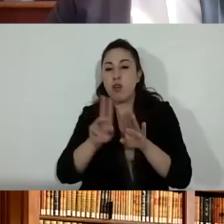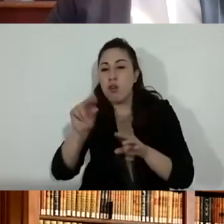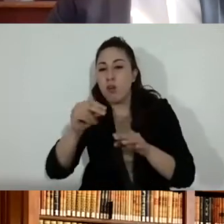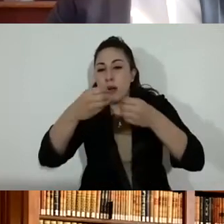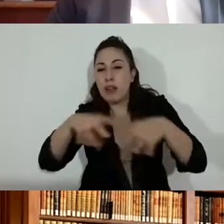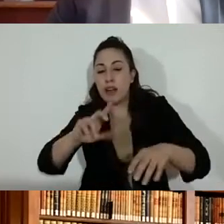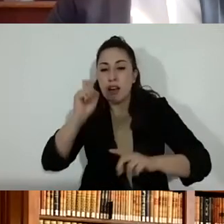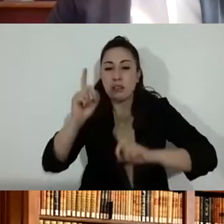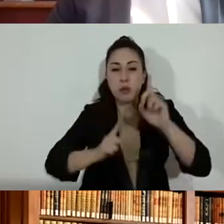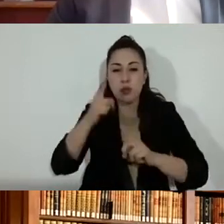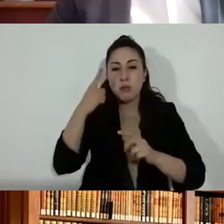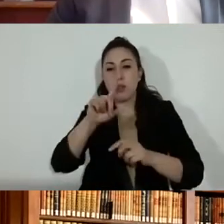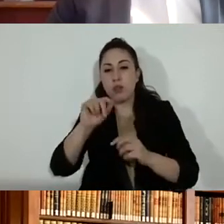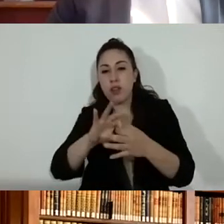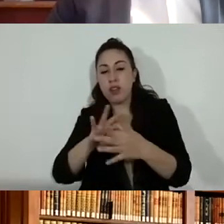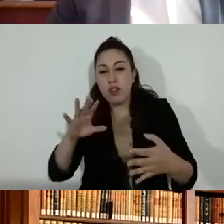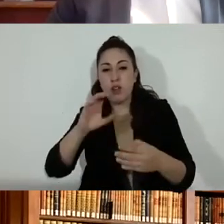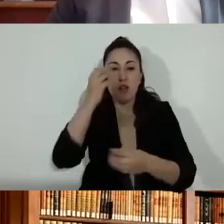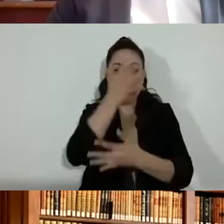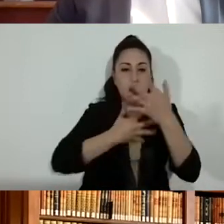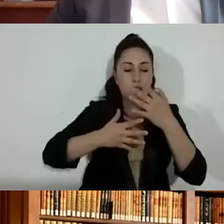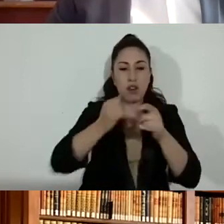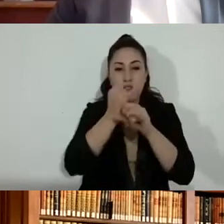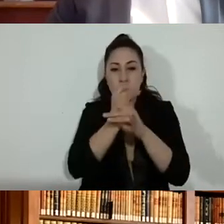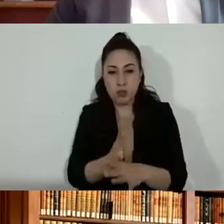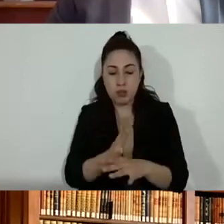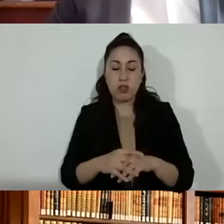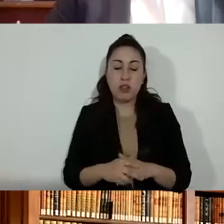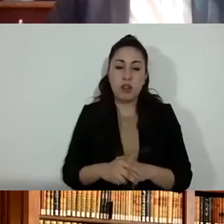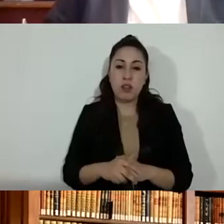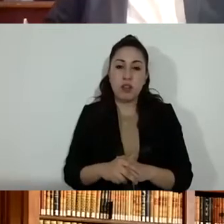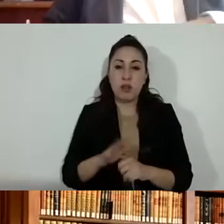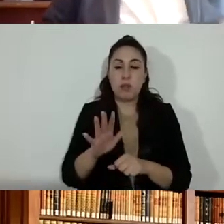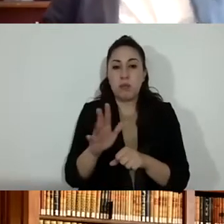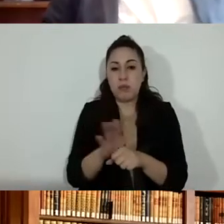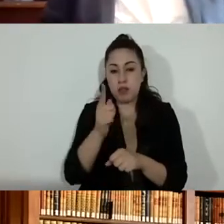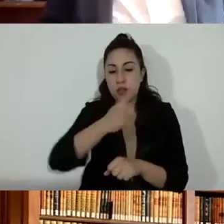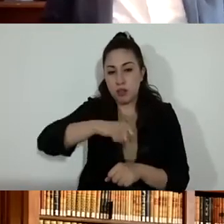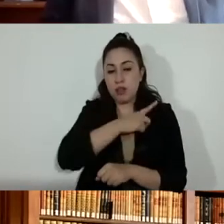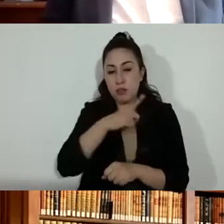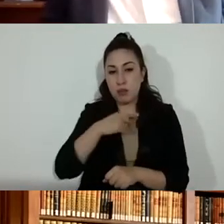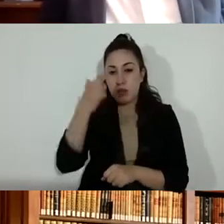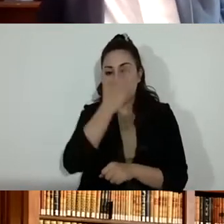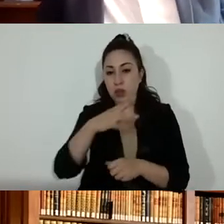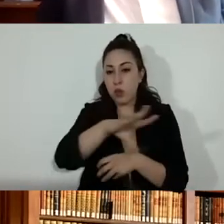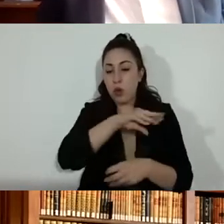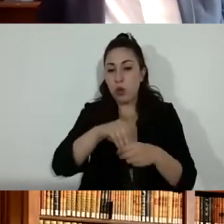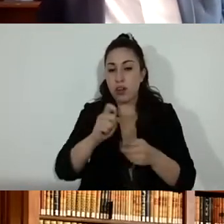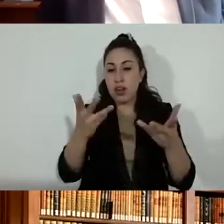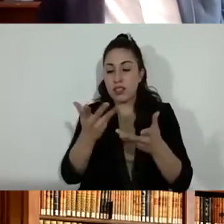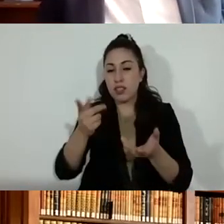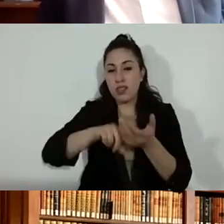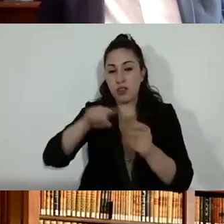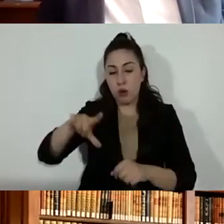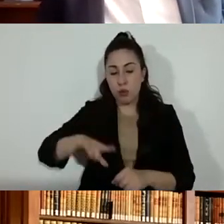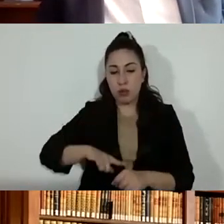a que somos un parlamento donde nuestra obligación pues es analizar y discutir con el gobierno este tema de la glosa. Esas